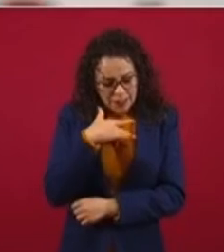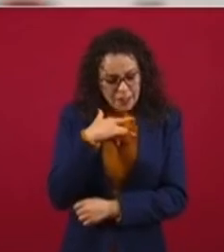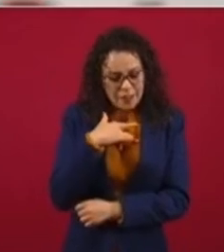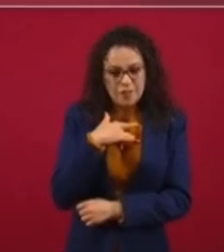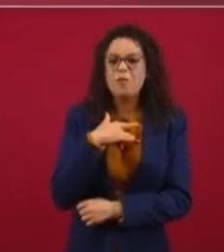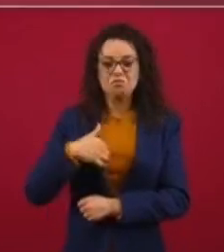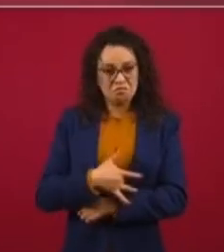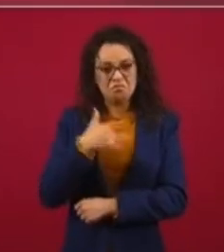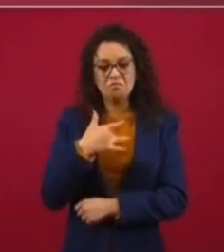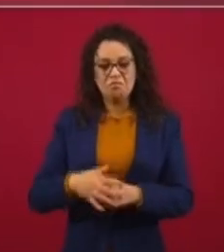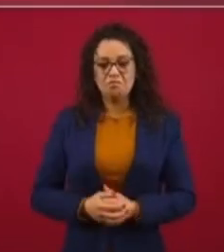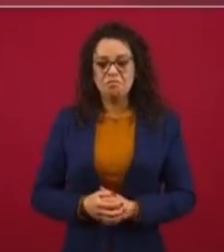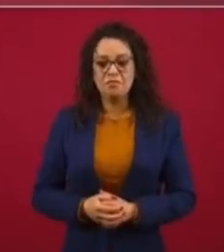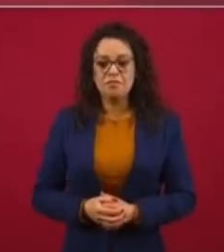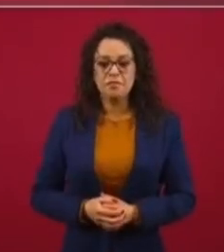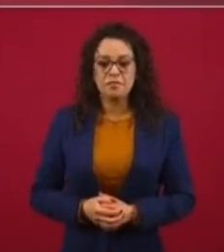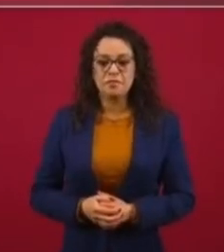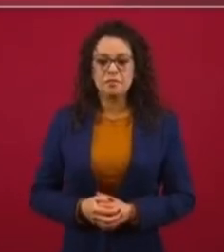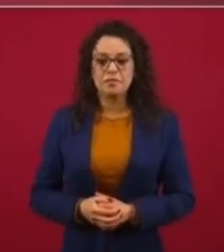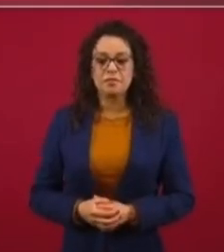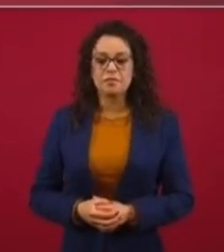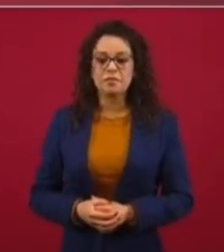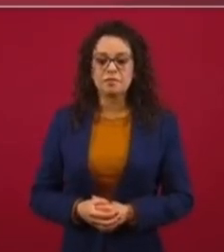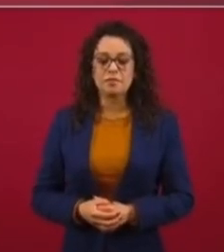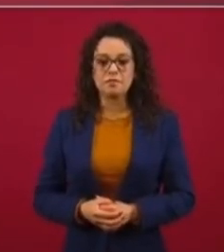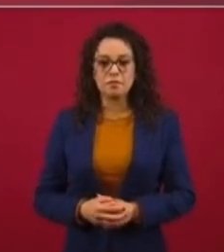orgullo es este